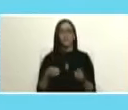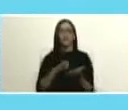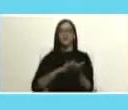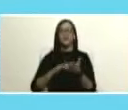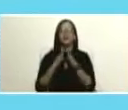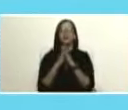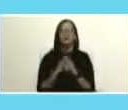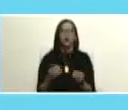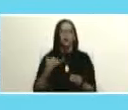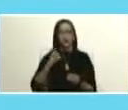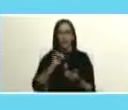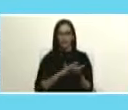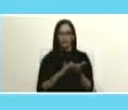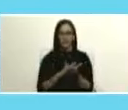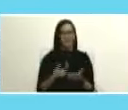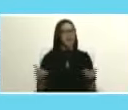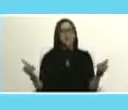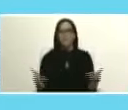lo que haya que recuperar.